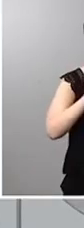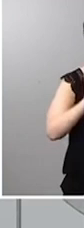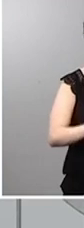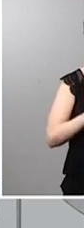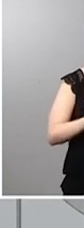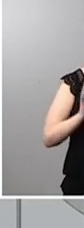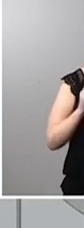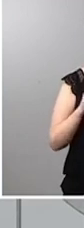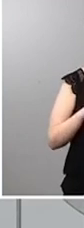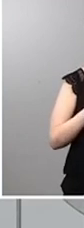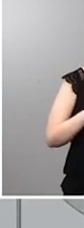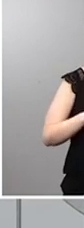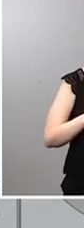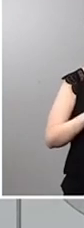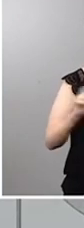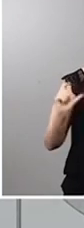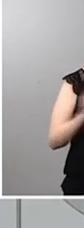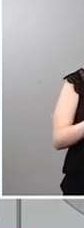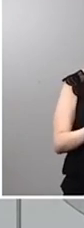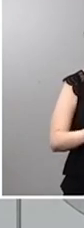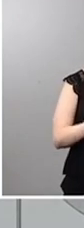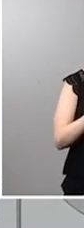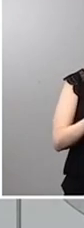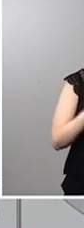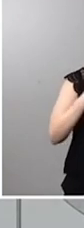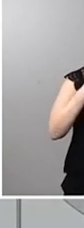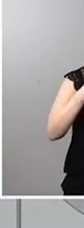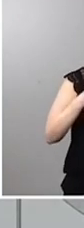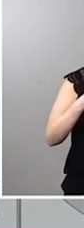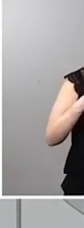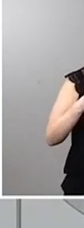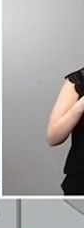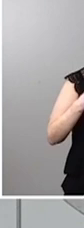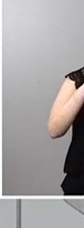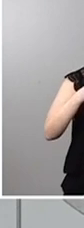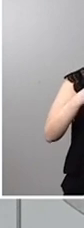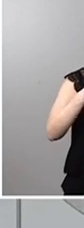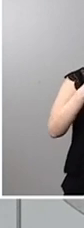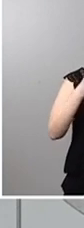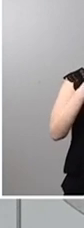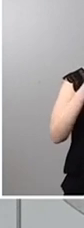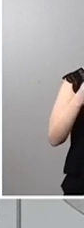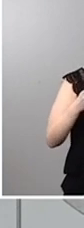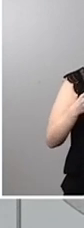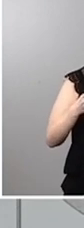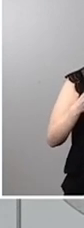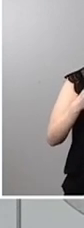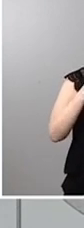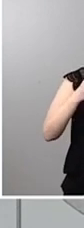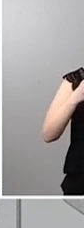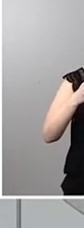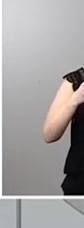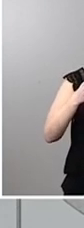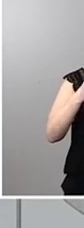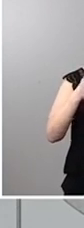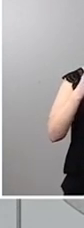del gobierno a nivel internacional es palmaria, ¿no? No, no, el tema del Sáhara es la mayor evidencia,